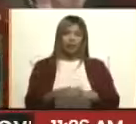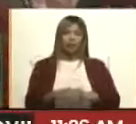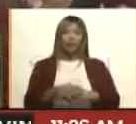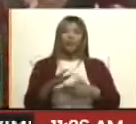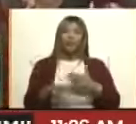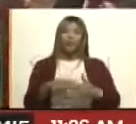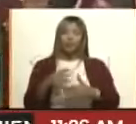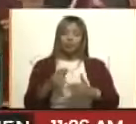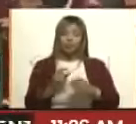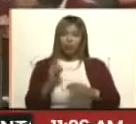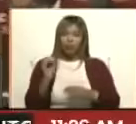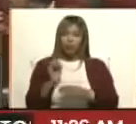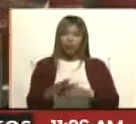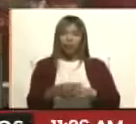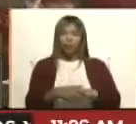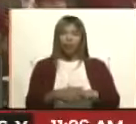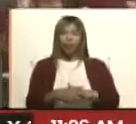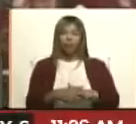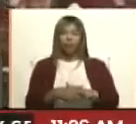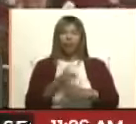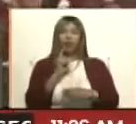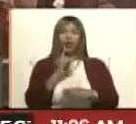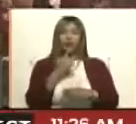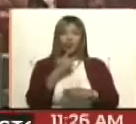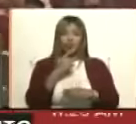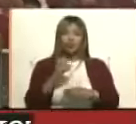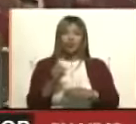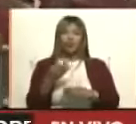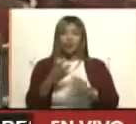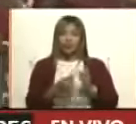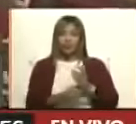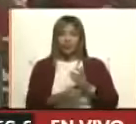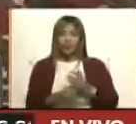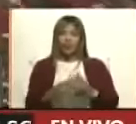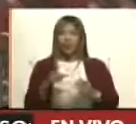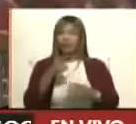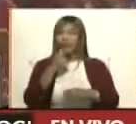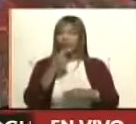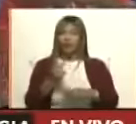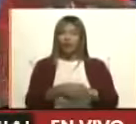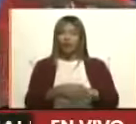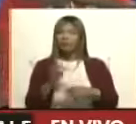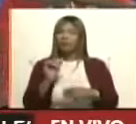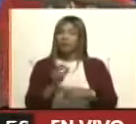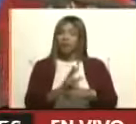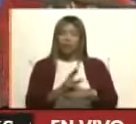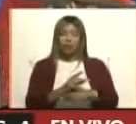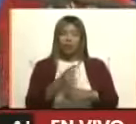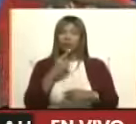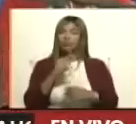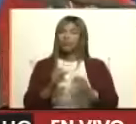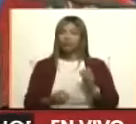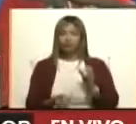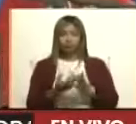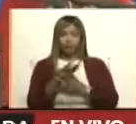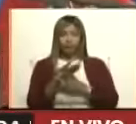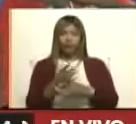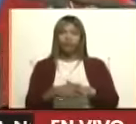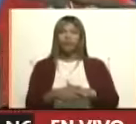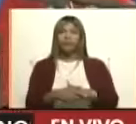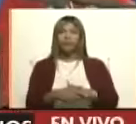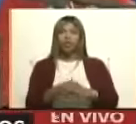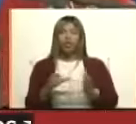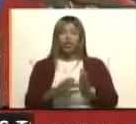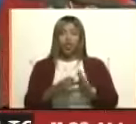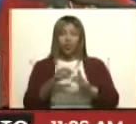luego envía un mensaje de texto con su número de cédula y muy fácil y muy rápido, inmediatamente en segundos, le va